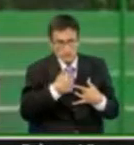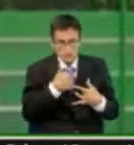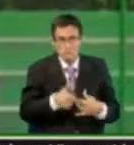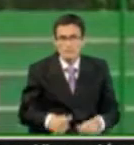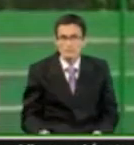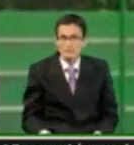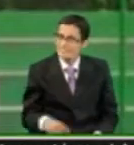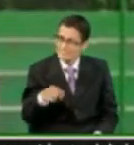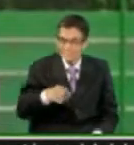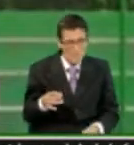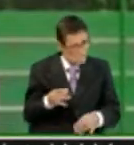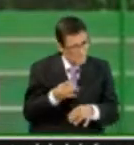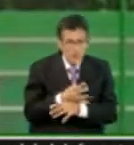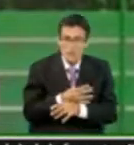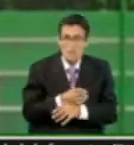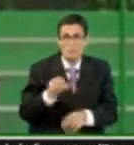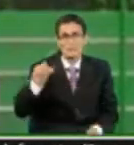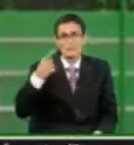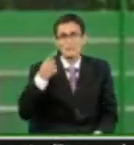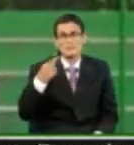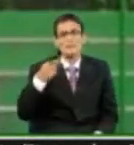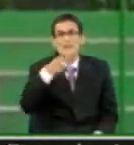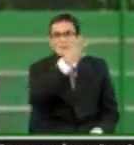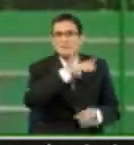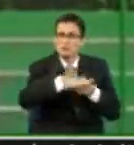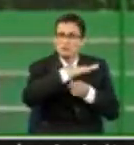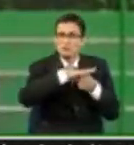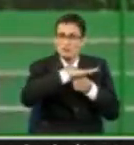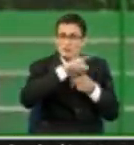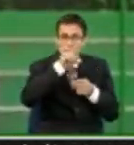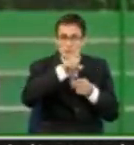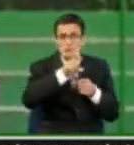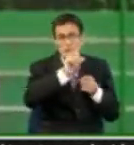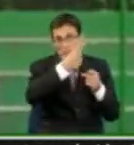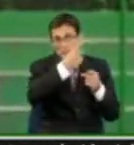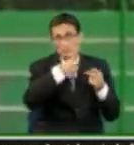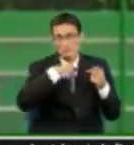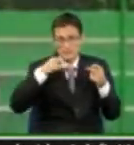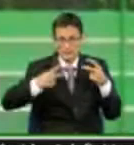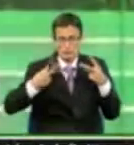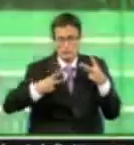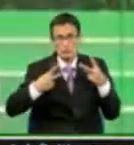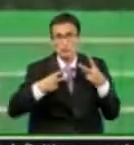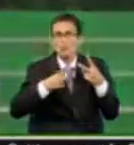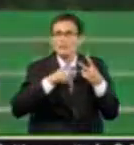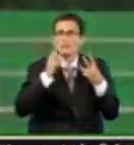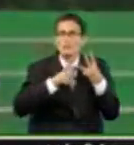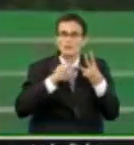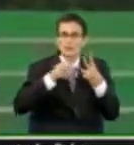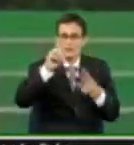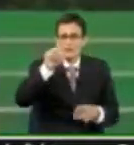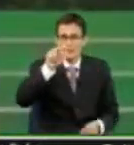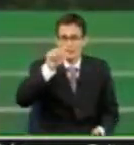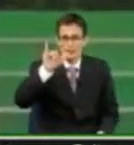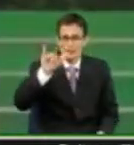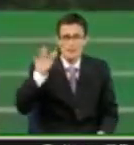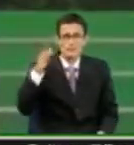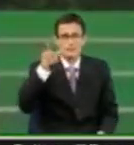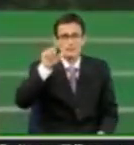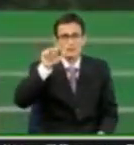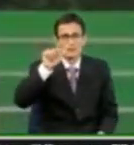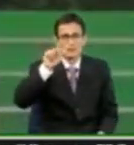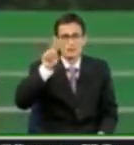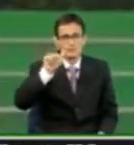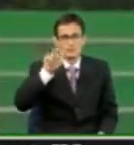shakira como primero que desde la ciudad cara manga y segundo pues iré yo quiero ir a daniel salazar y sobre todo el físico